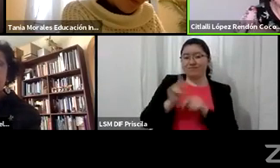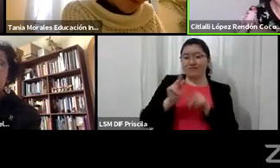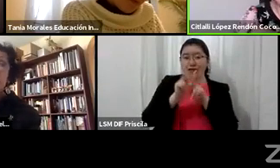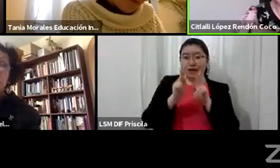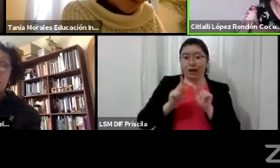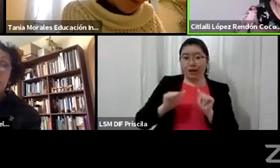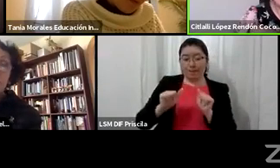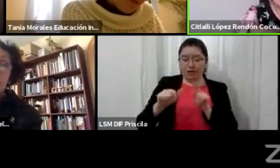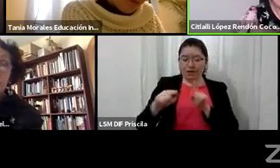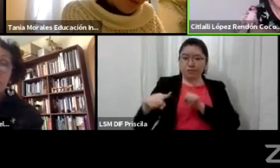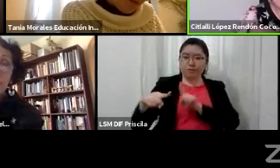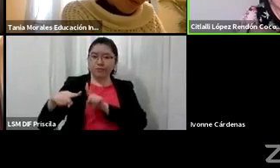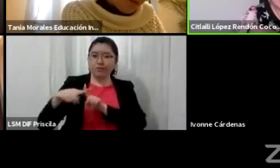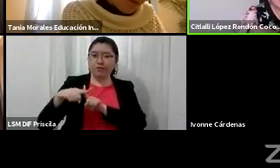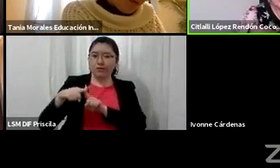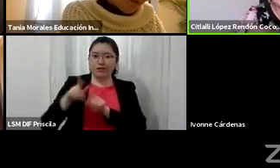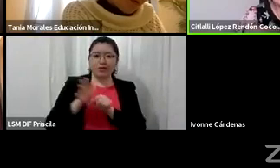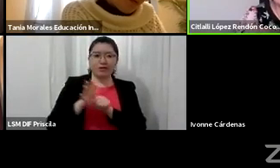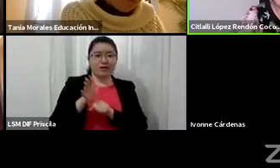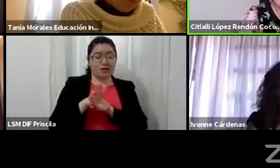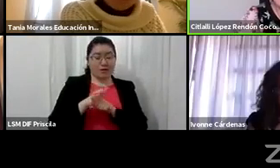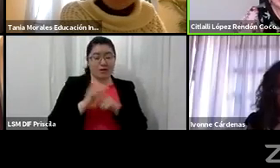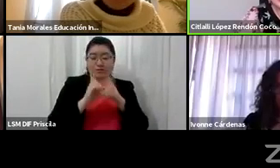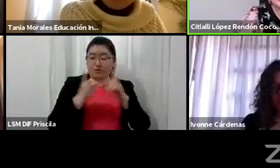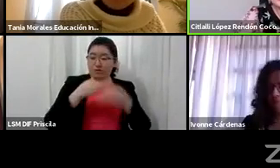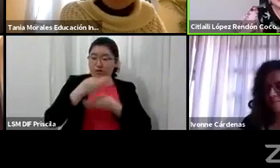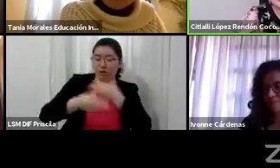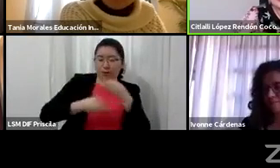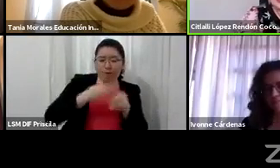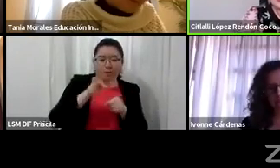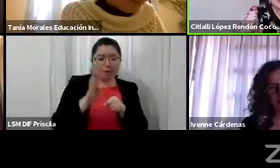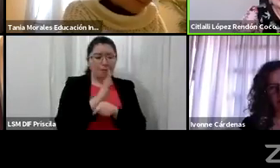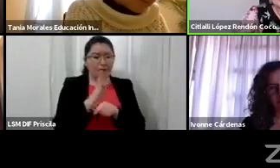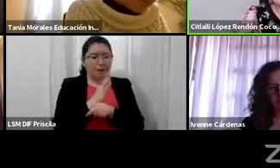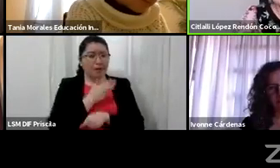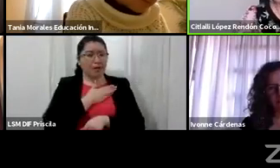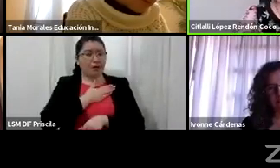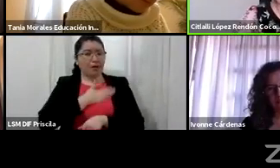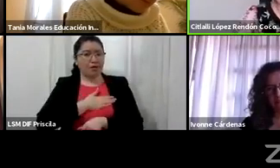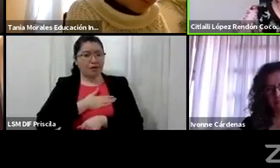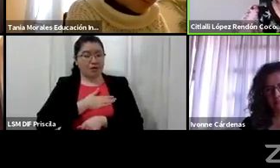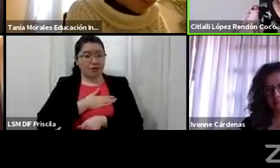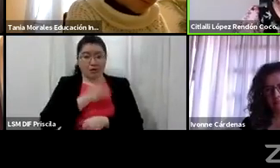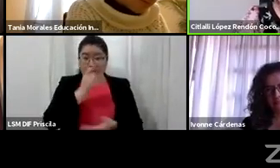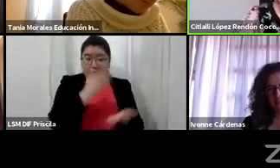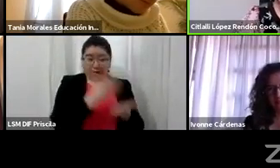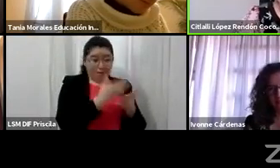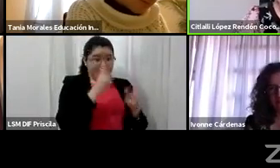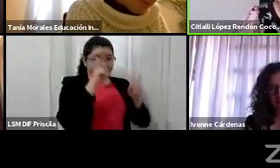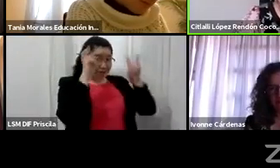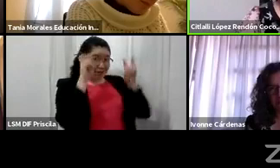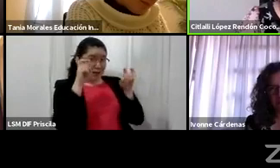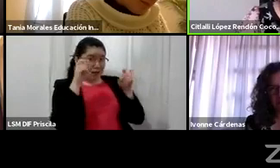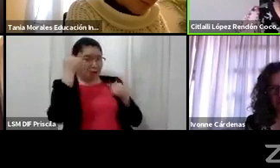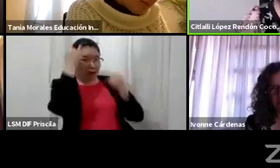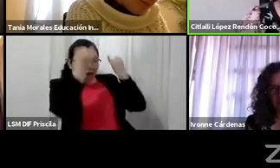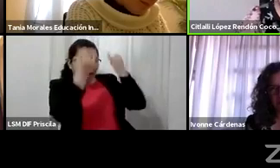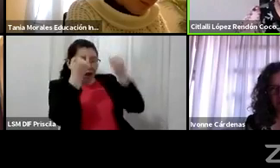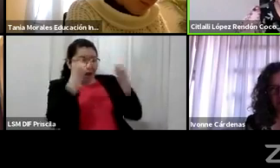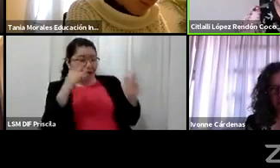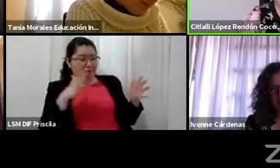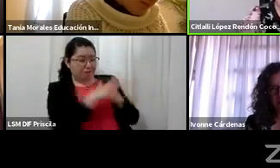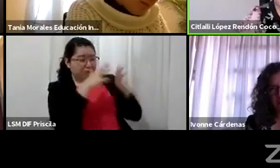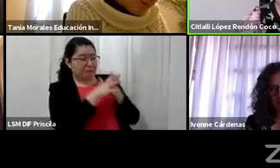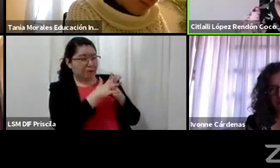justicia, armonía, bienestar, desarrollo para todas y todos, y que trasciende la idea de la guerra y apela más bien a una forma, a construir nuevas